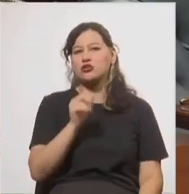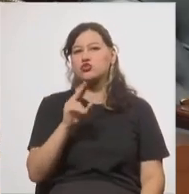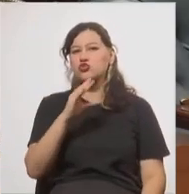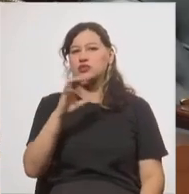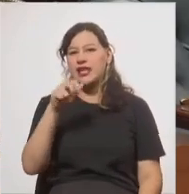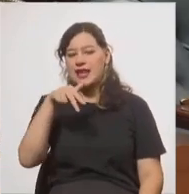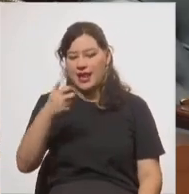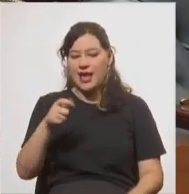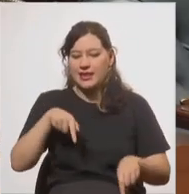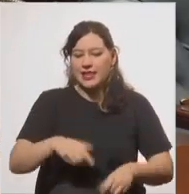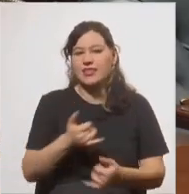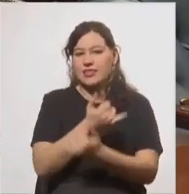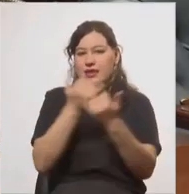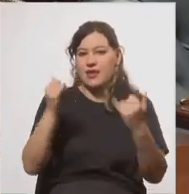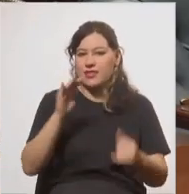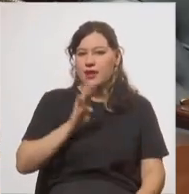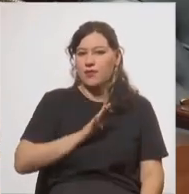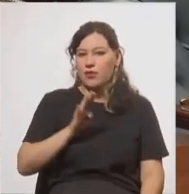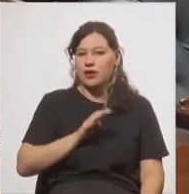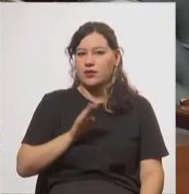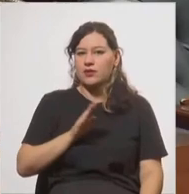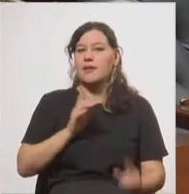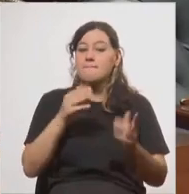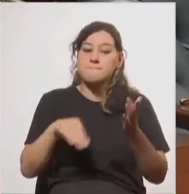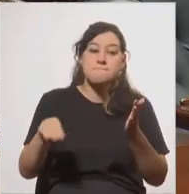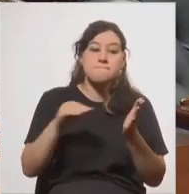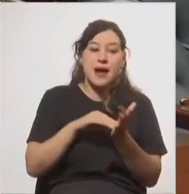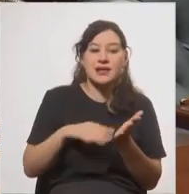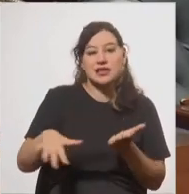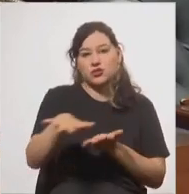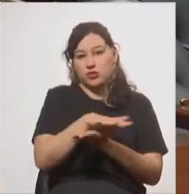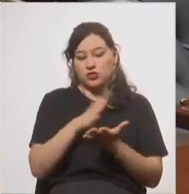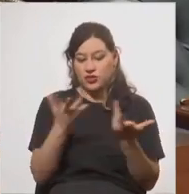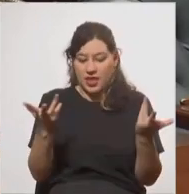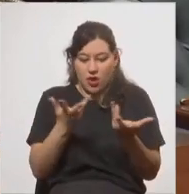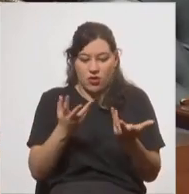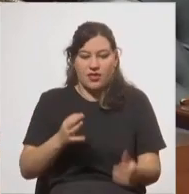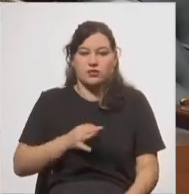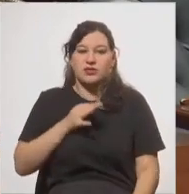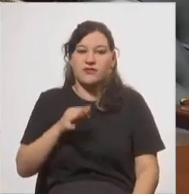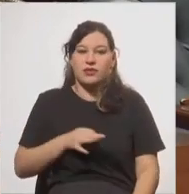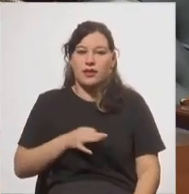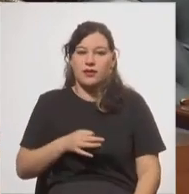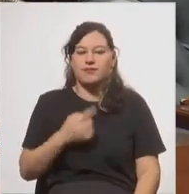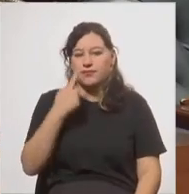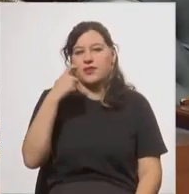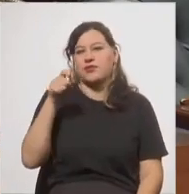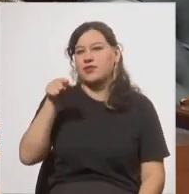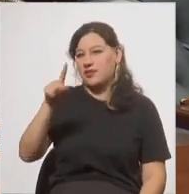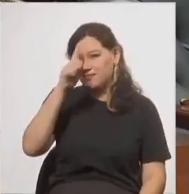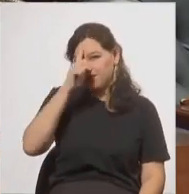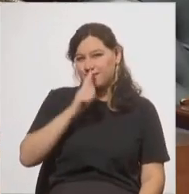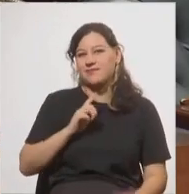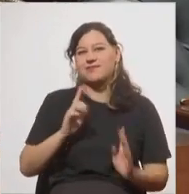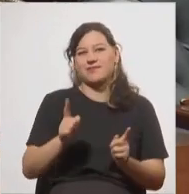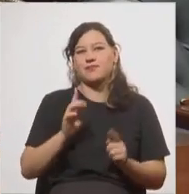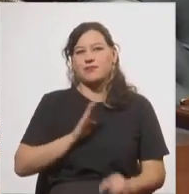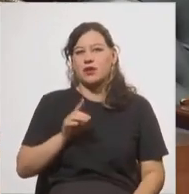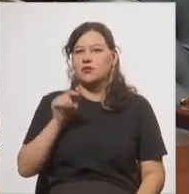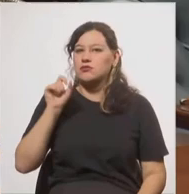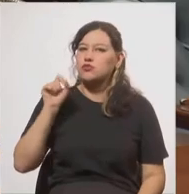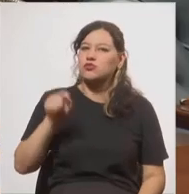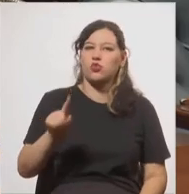Mujer y en particular en la situación que estamos viviendo? Porque Azucena es una mujer